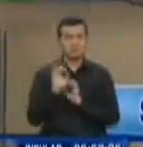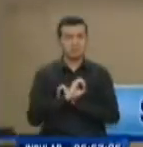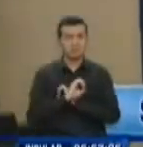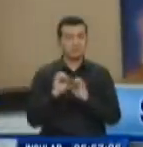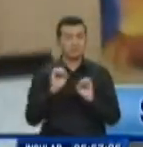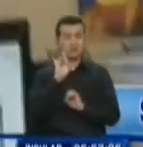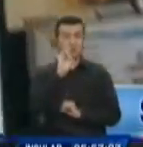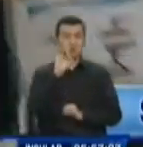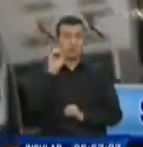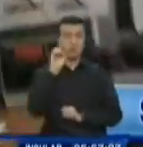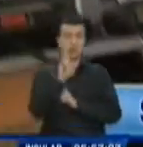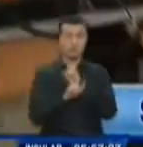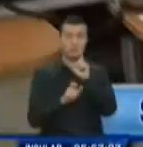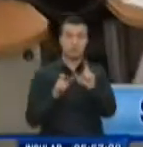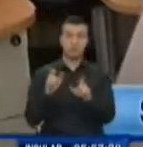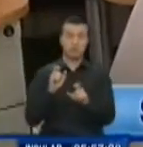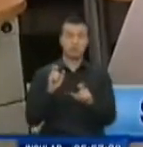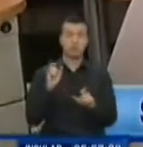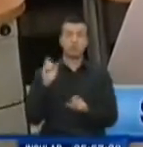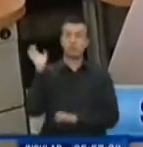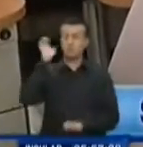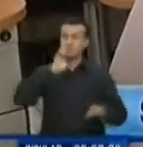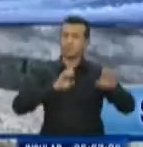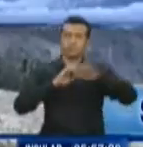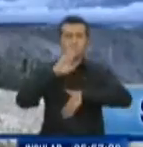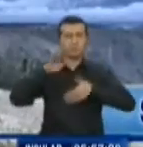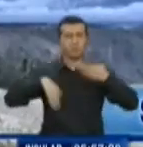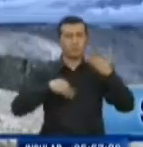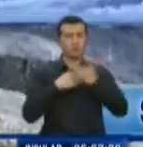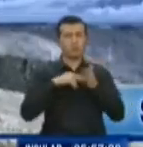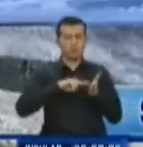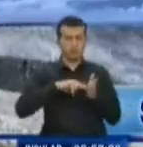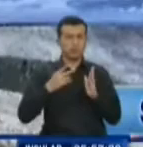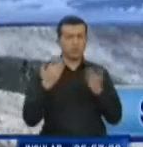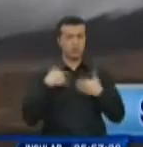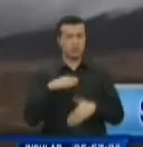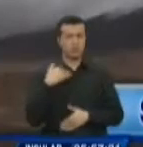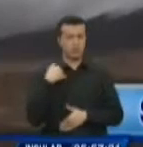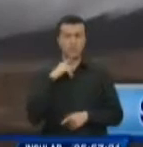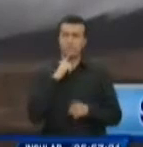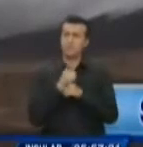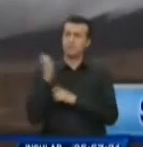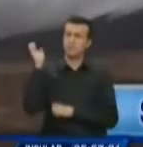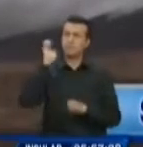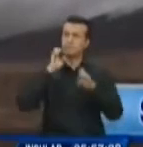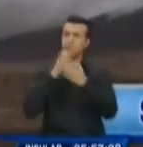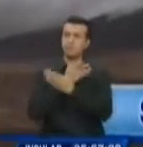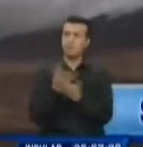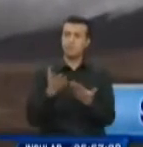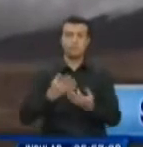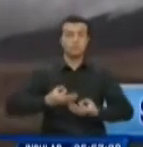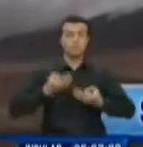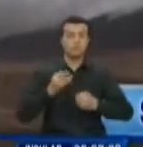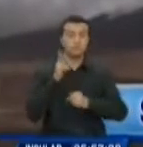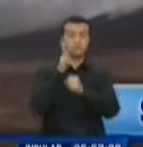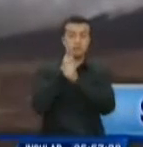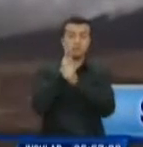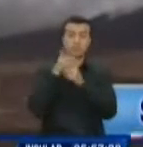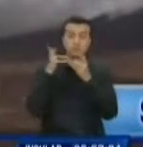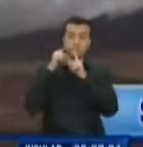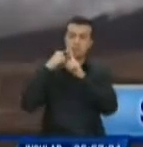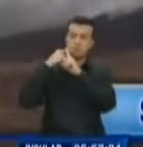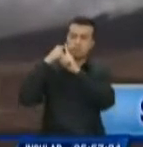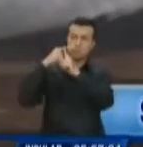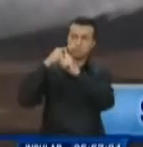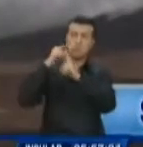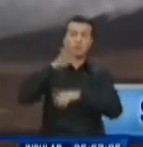80 personas monitorean al volcán a diario con todas las herramientas tecnológicas disponibles. Esta es una de las cámaras instaladas que vigilan